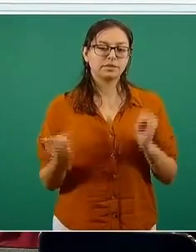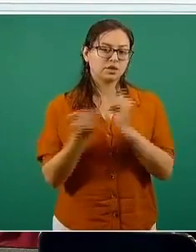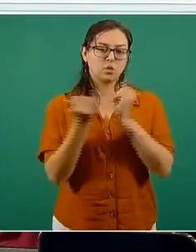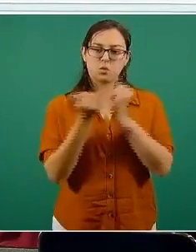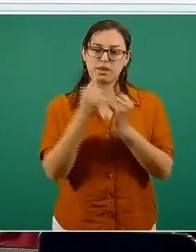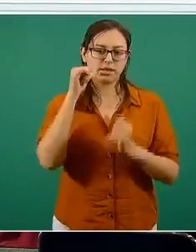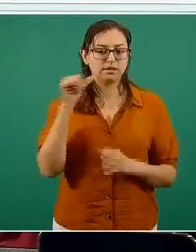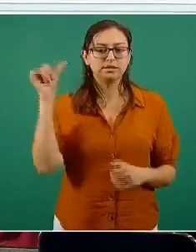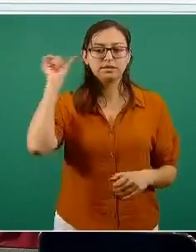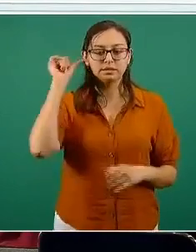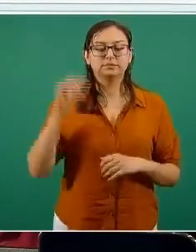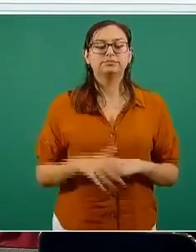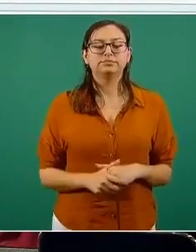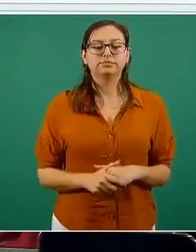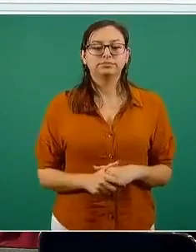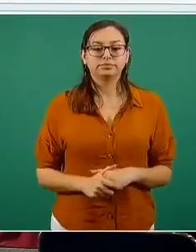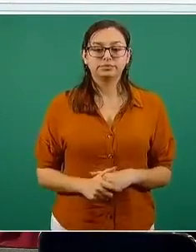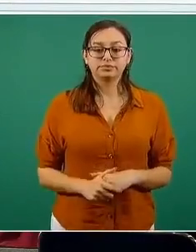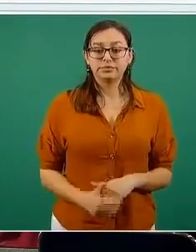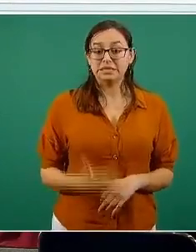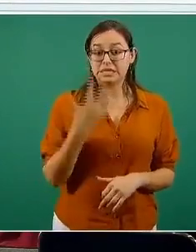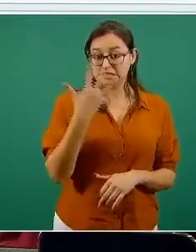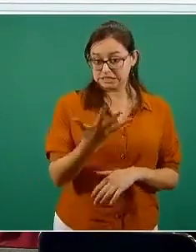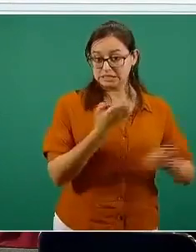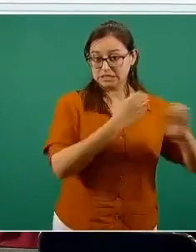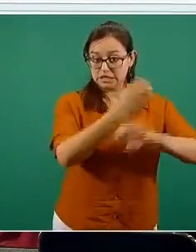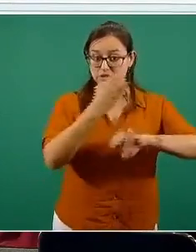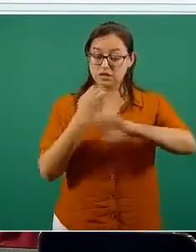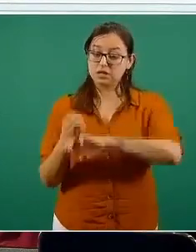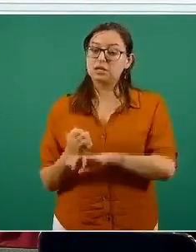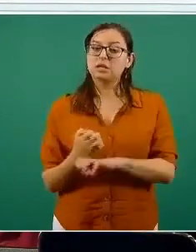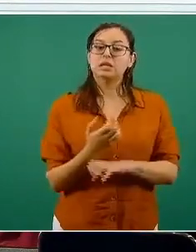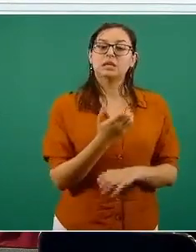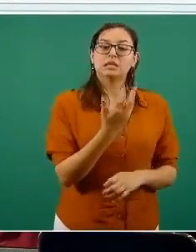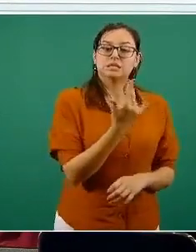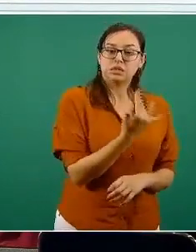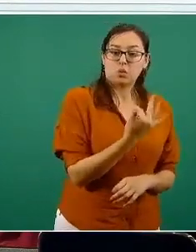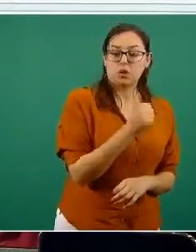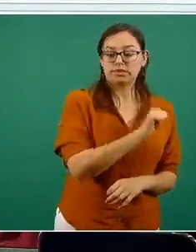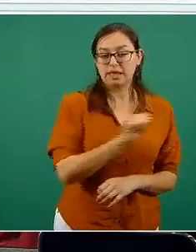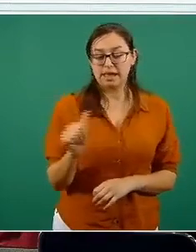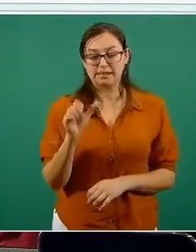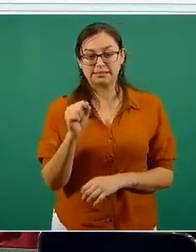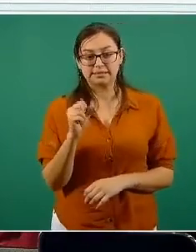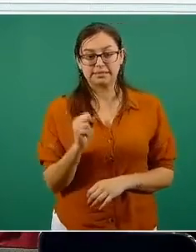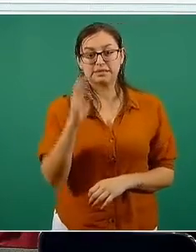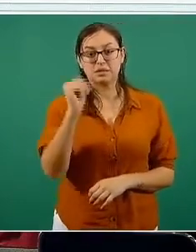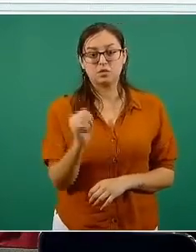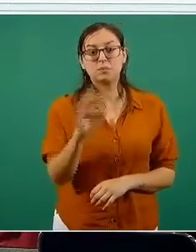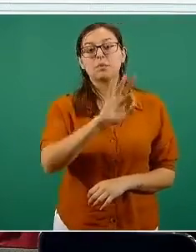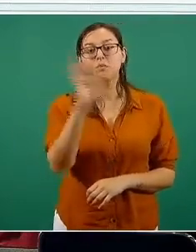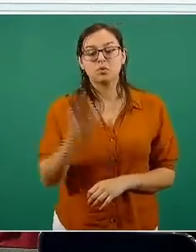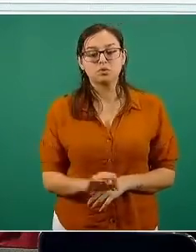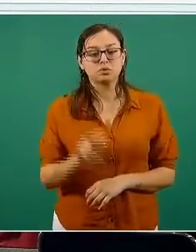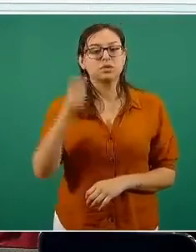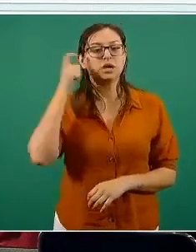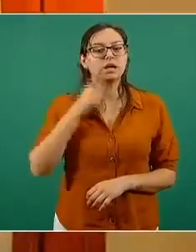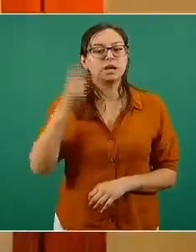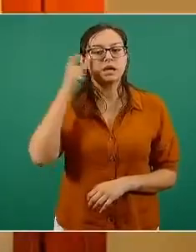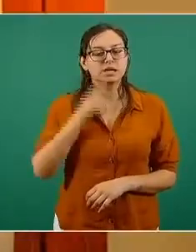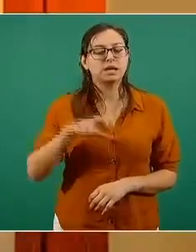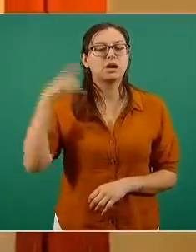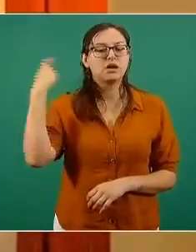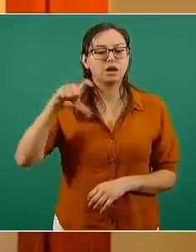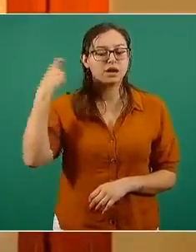ayer. 5 entidades federativas que están entre 50 y 69% de ocupación: Guerrero, Querétaro,